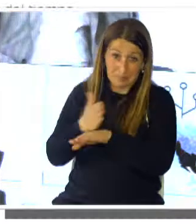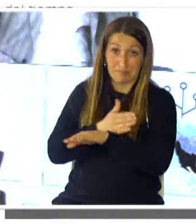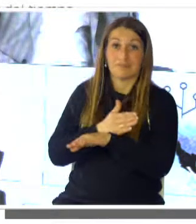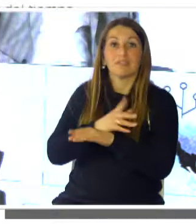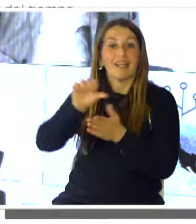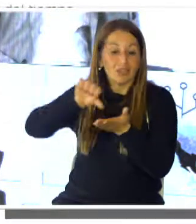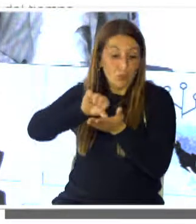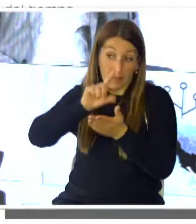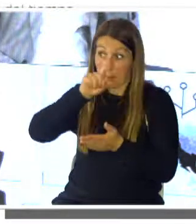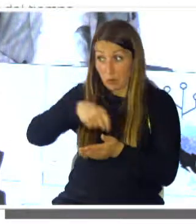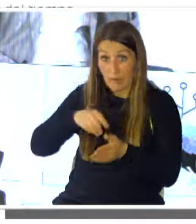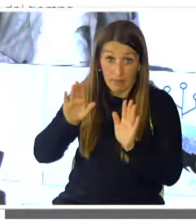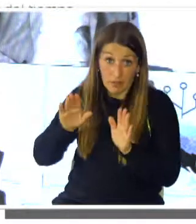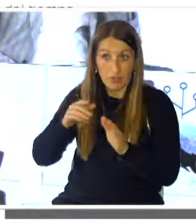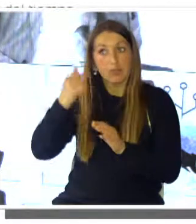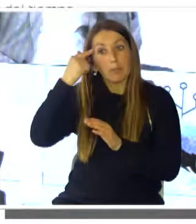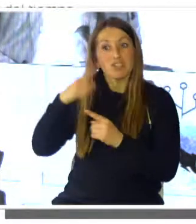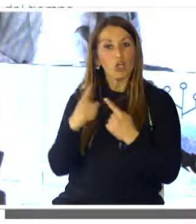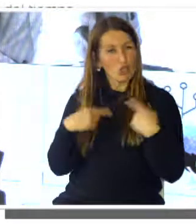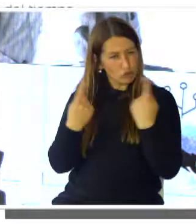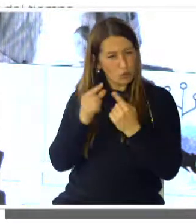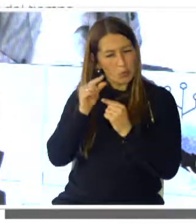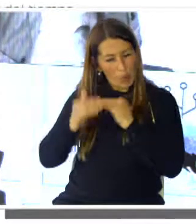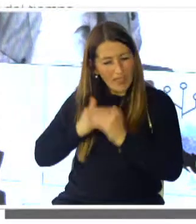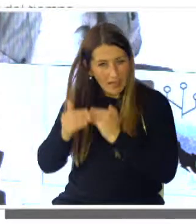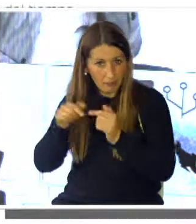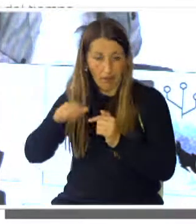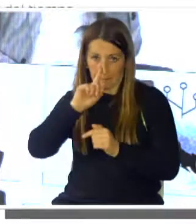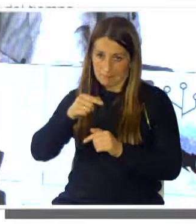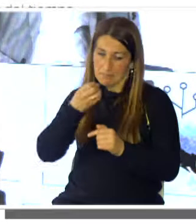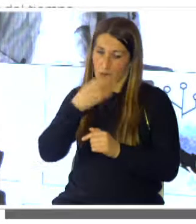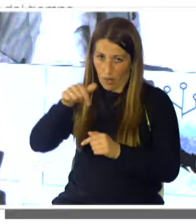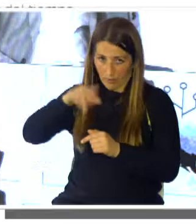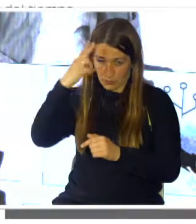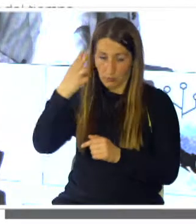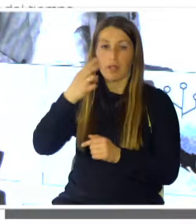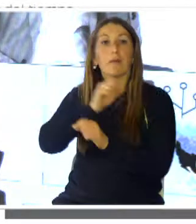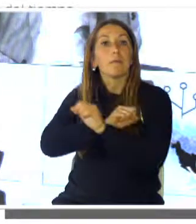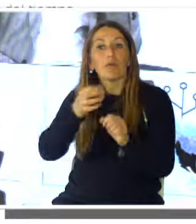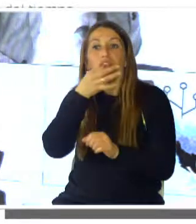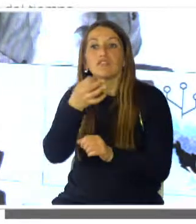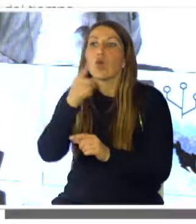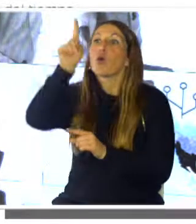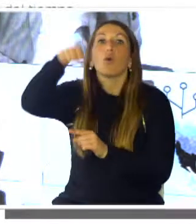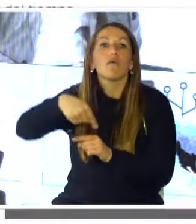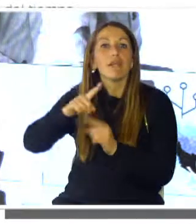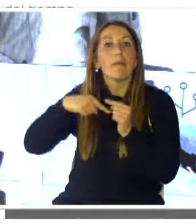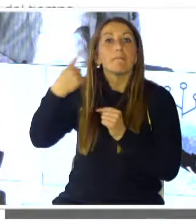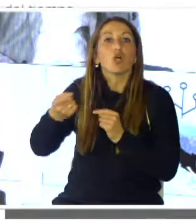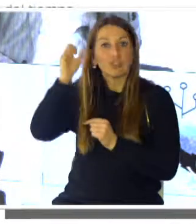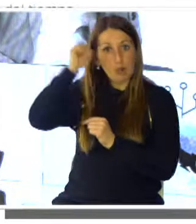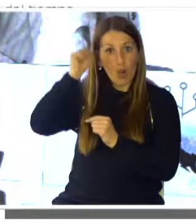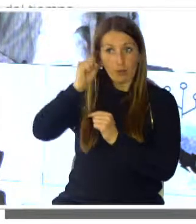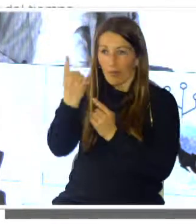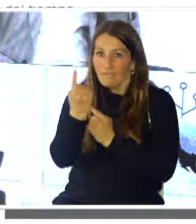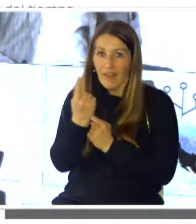ciudad montevideo y nosotros venimos un poco retrasados en este tema y es poder decir cuándo será el próximo colectivo cuando llega el